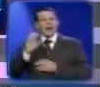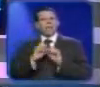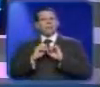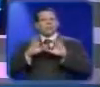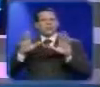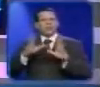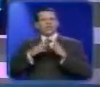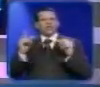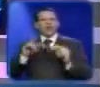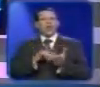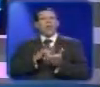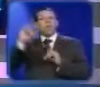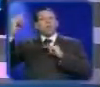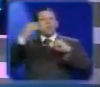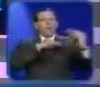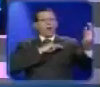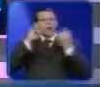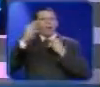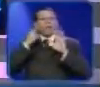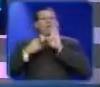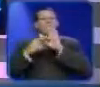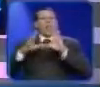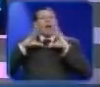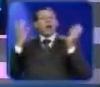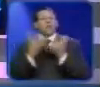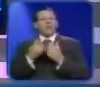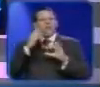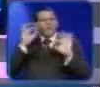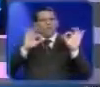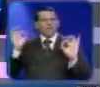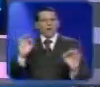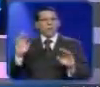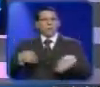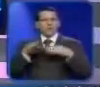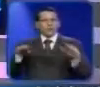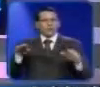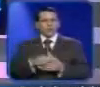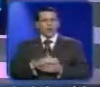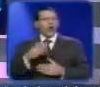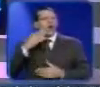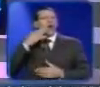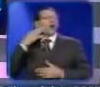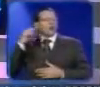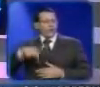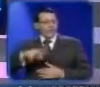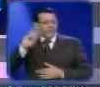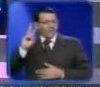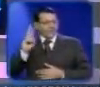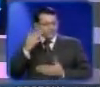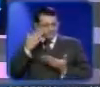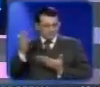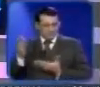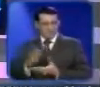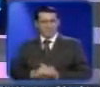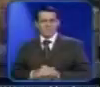transmitir durante todos sus vuelos y mostrar al mundo este fenómeno musical, por supuesto, orgullo de nuestro país. Vamos a